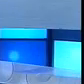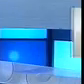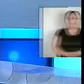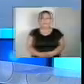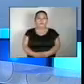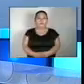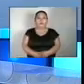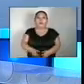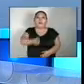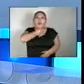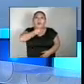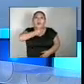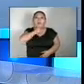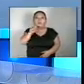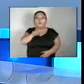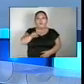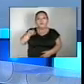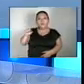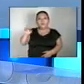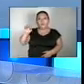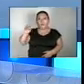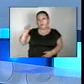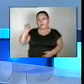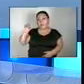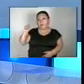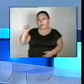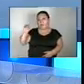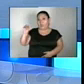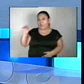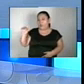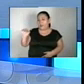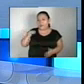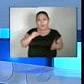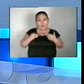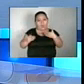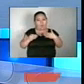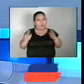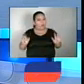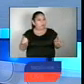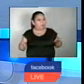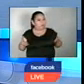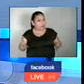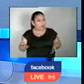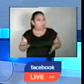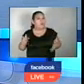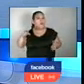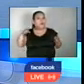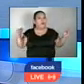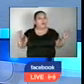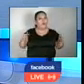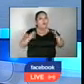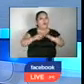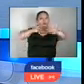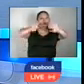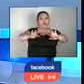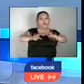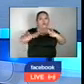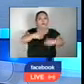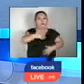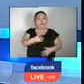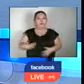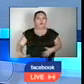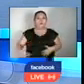El periodista de la red de noticias Salvavisión, Ernesto Cornejo, nos tiene nuevos detalles de lo que ocurrió hoy en la novena Cumbre de las